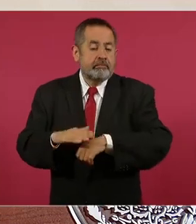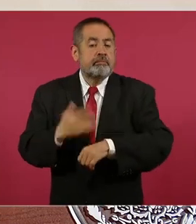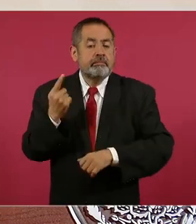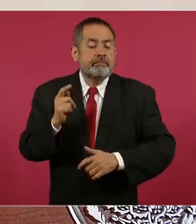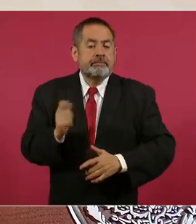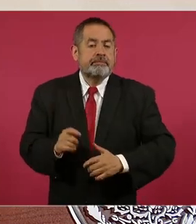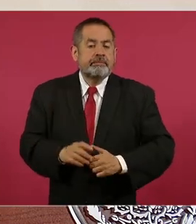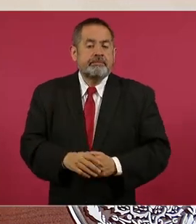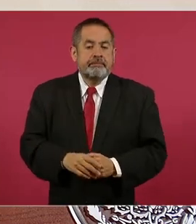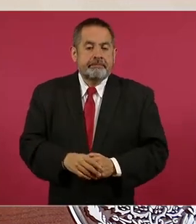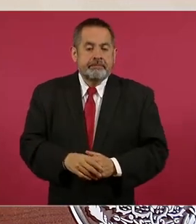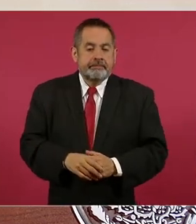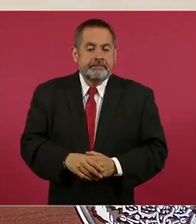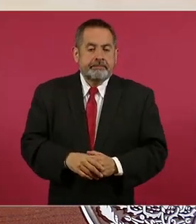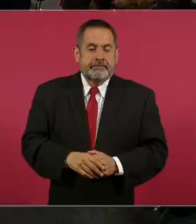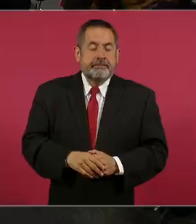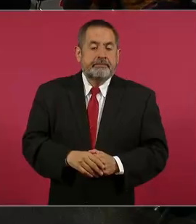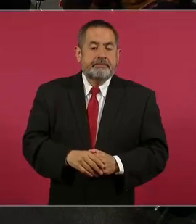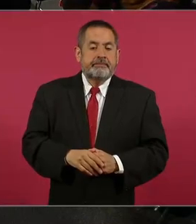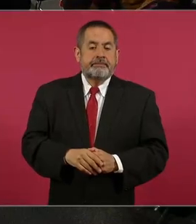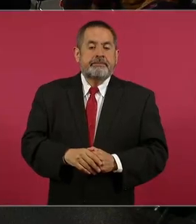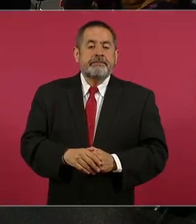las